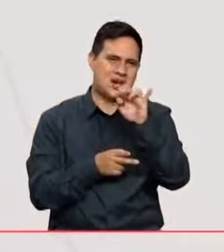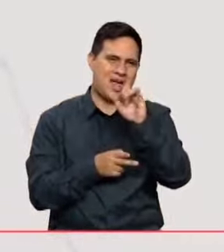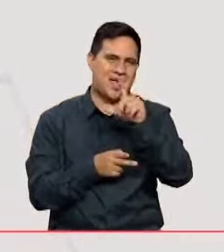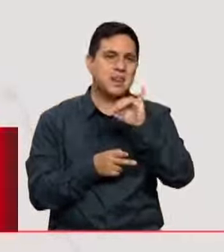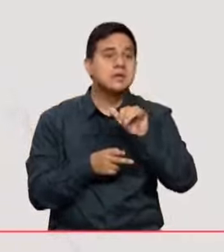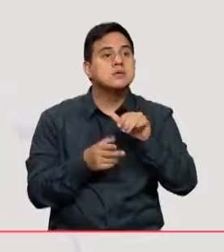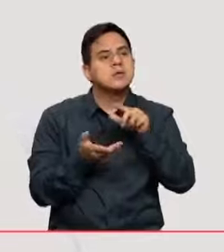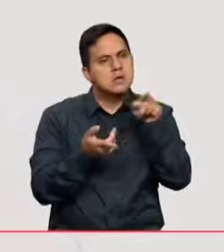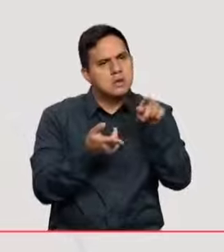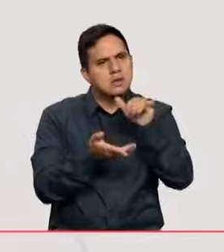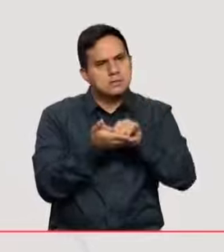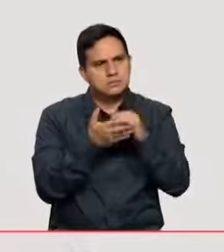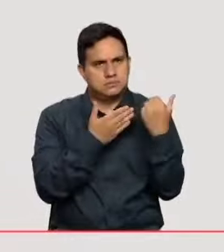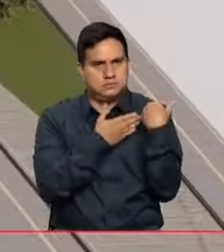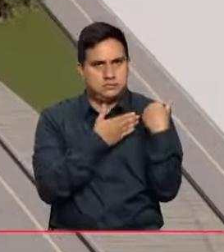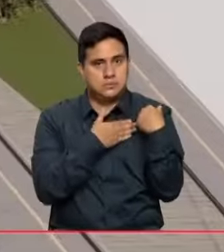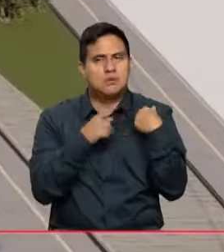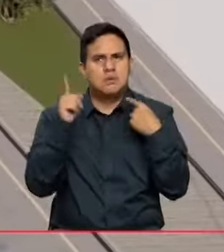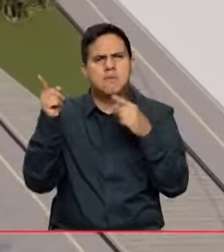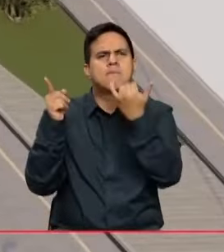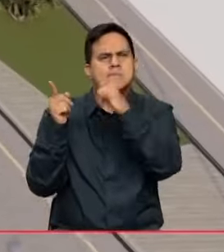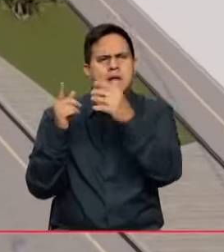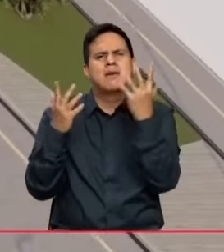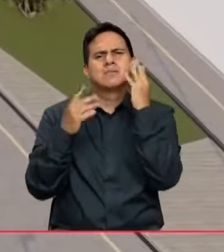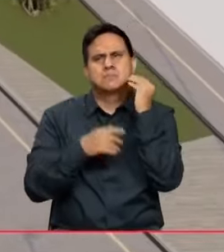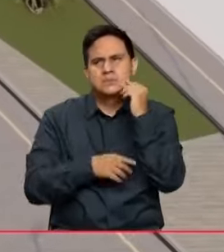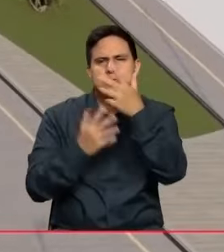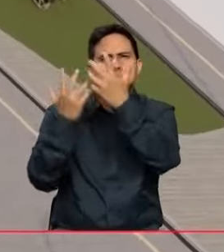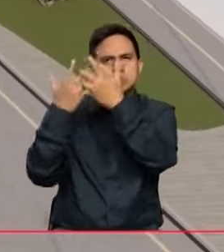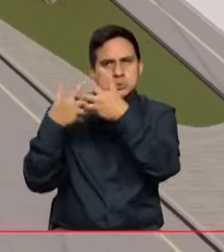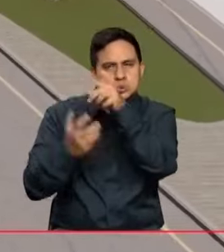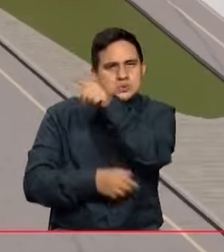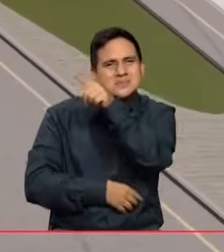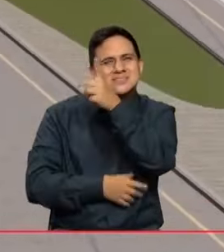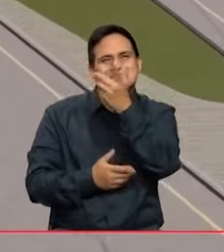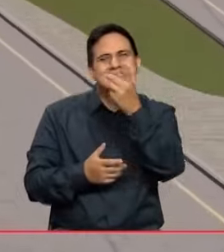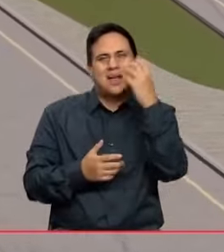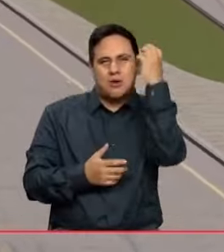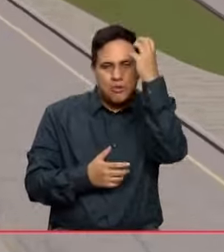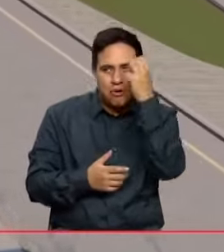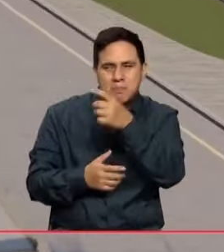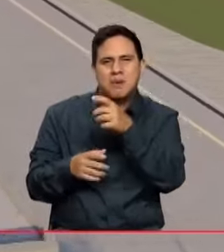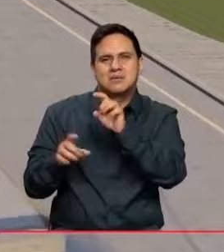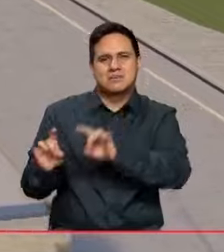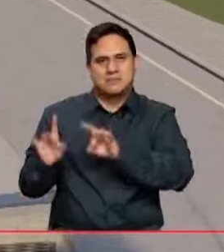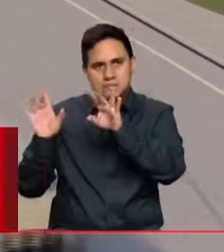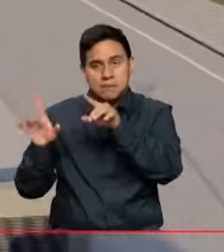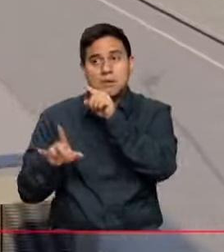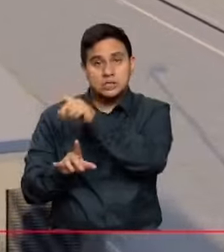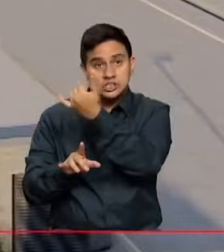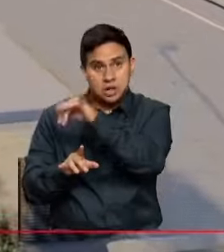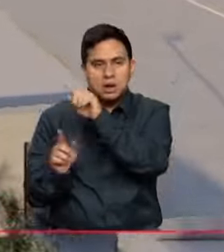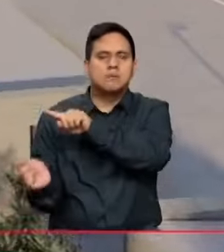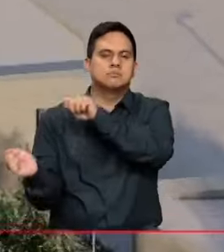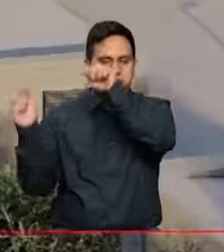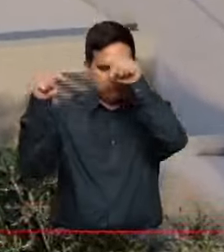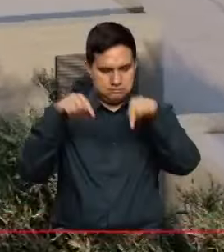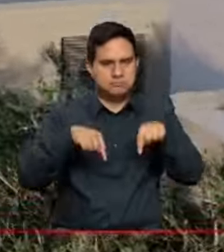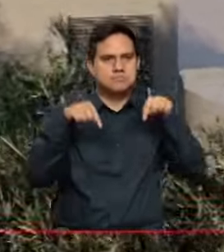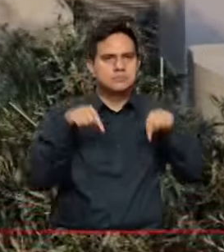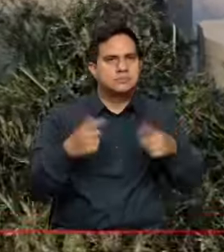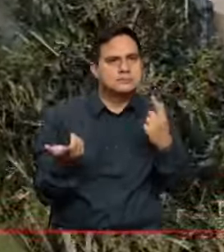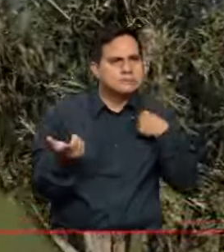constructora de proyectos ferroviarios en Europa y Oceanía ahora será la pieza fundamental en el diseño y estructuración de la construcción impuesta en operación